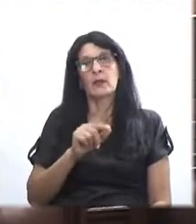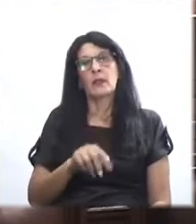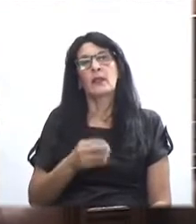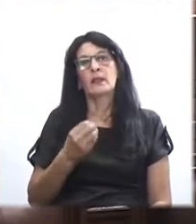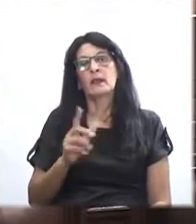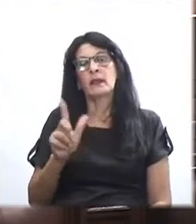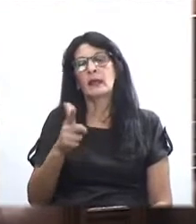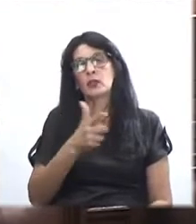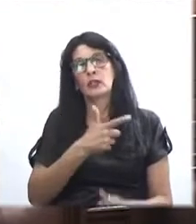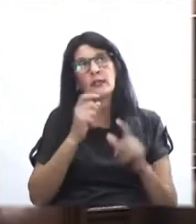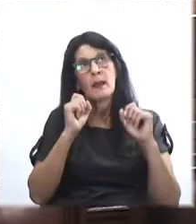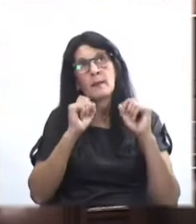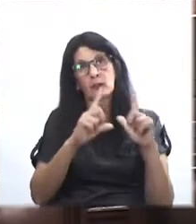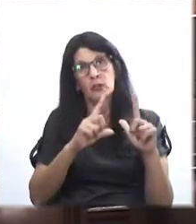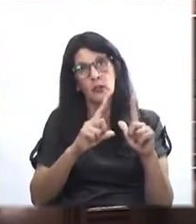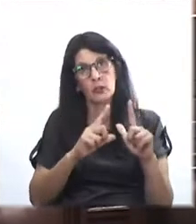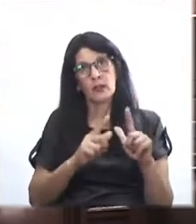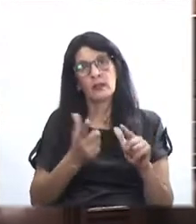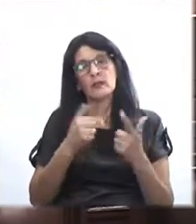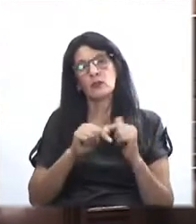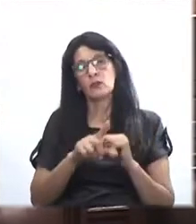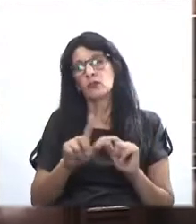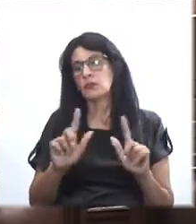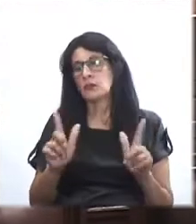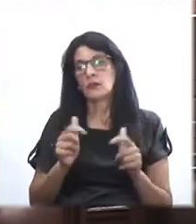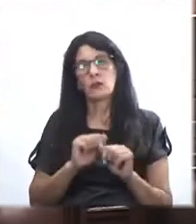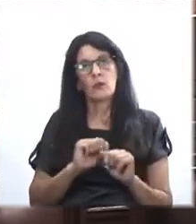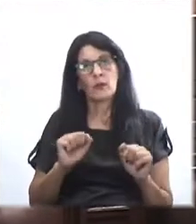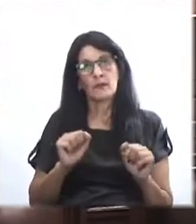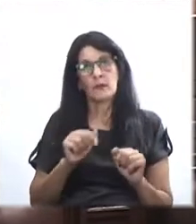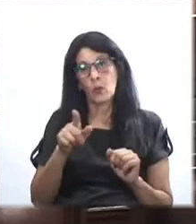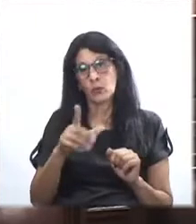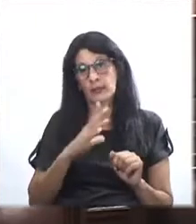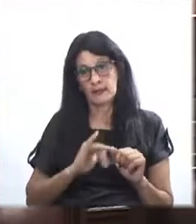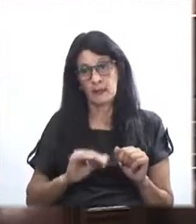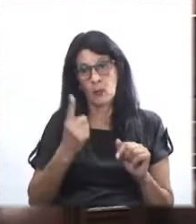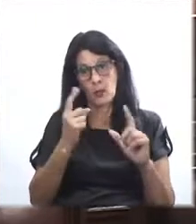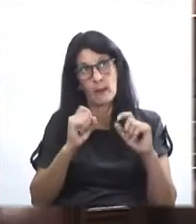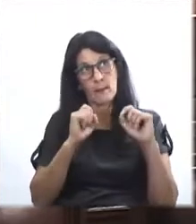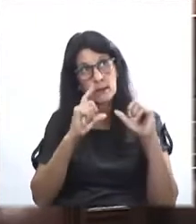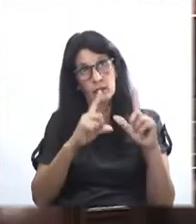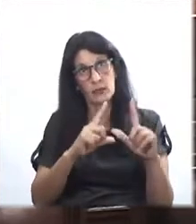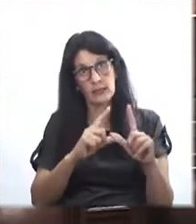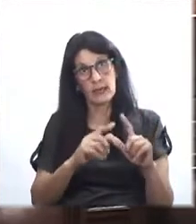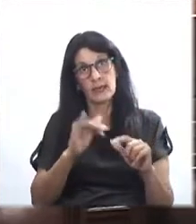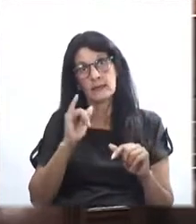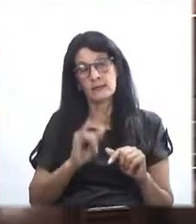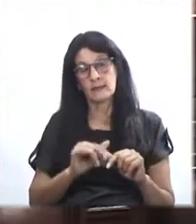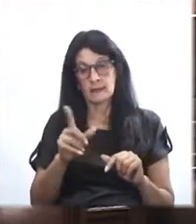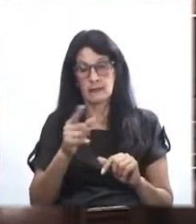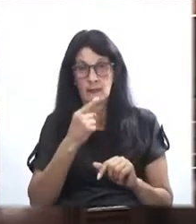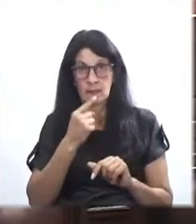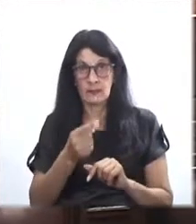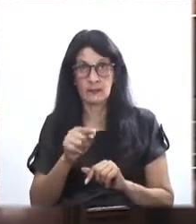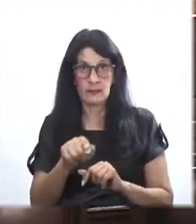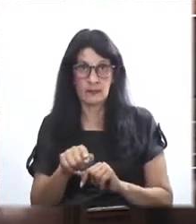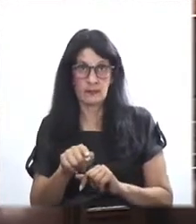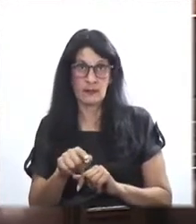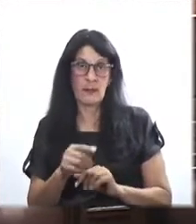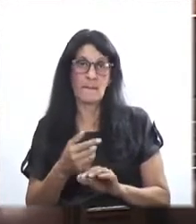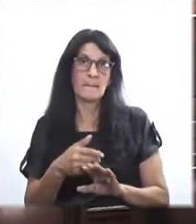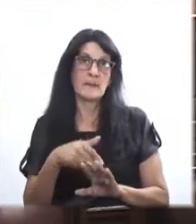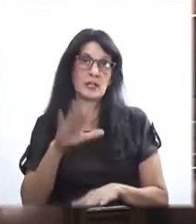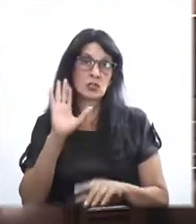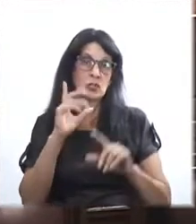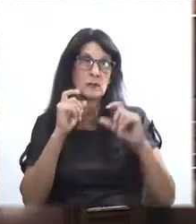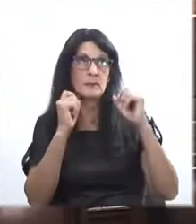tenían personería jurídica, por lo tanto no podían ser objeto de un juicio, porque dijo: usted tiene una personería notoria, y si esa